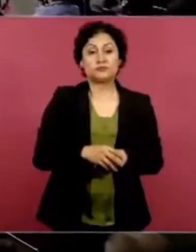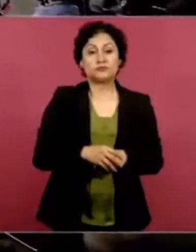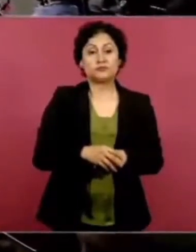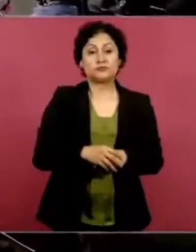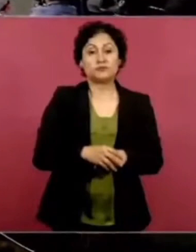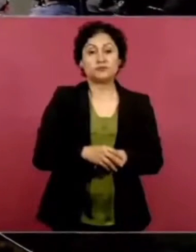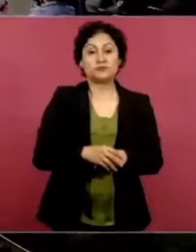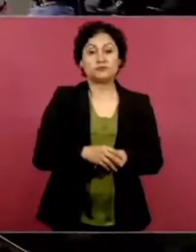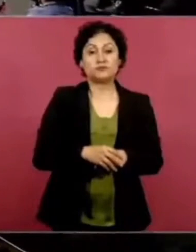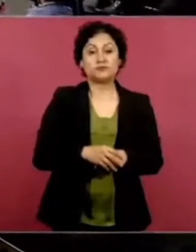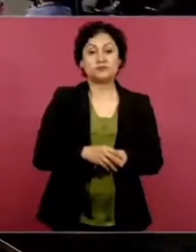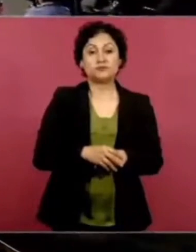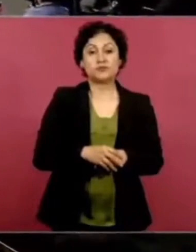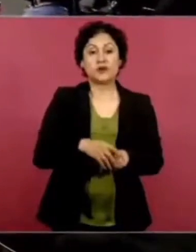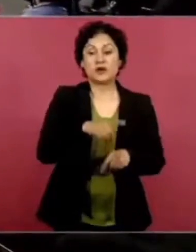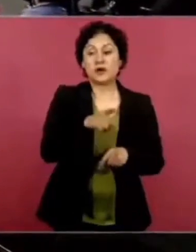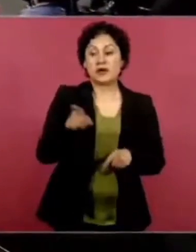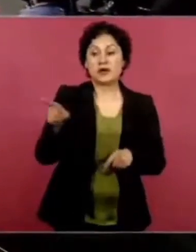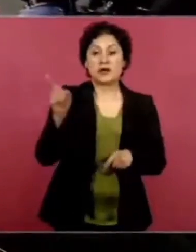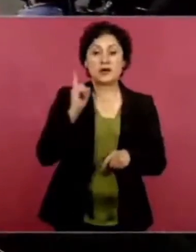exaltar a Salinas.